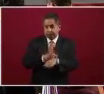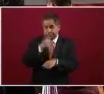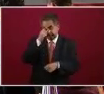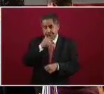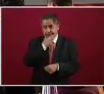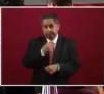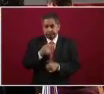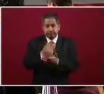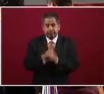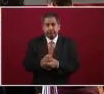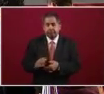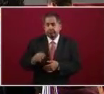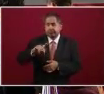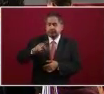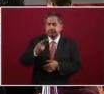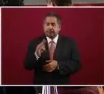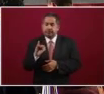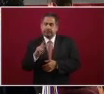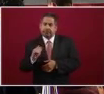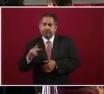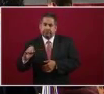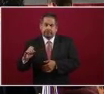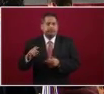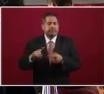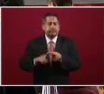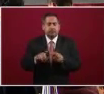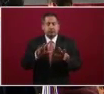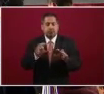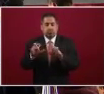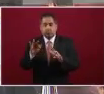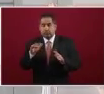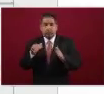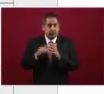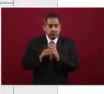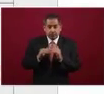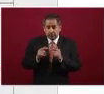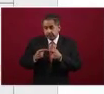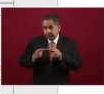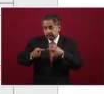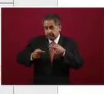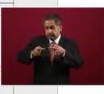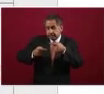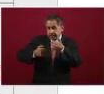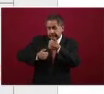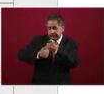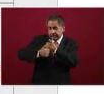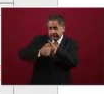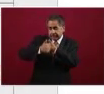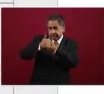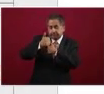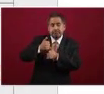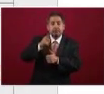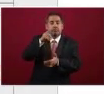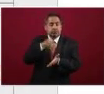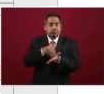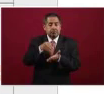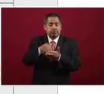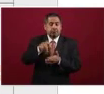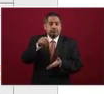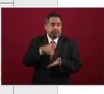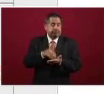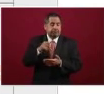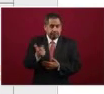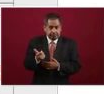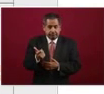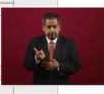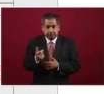caballero, marca Patek Philippe, su precio de salida fue 843,000 pesos, la puja al final fue en 1,020,000 pesos